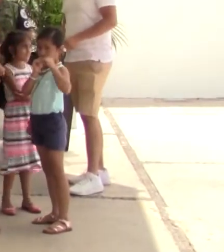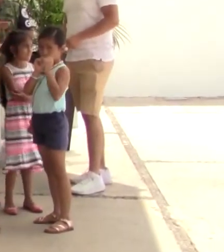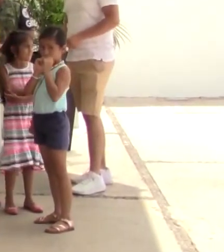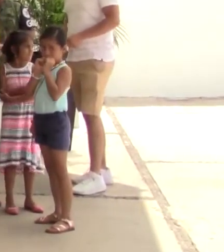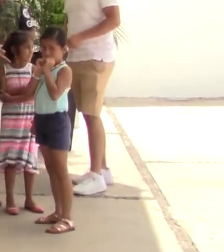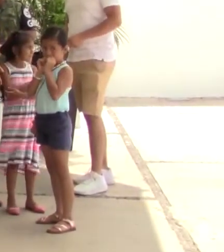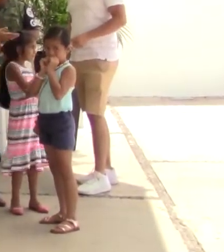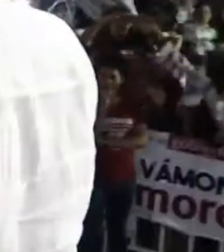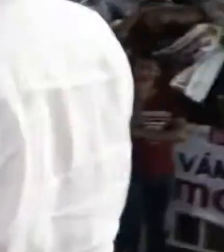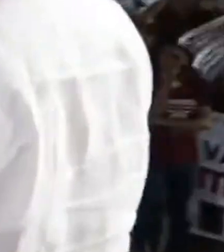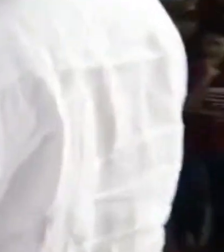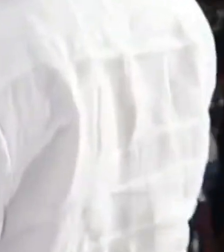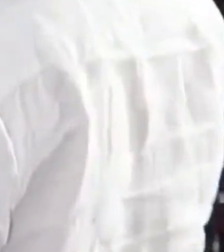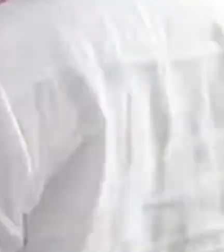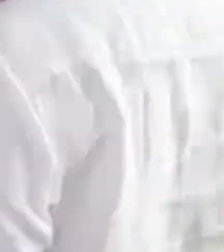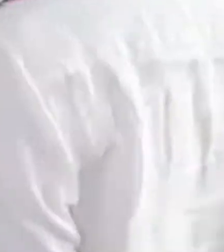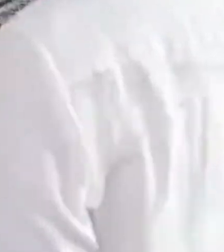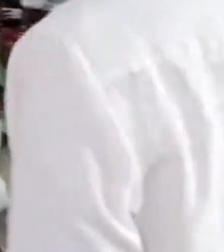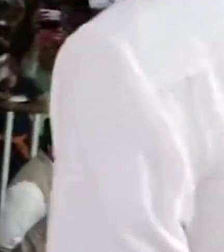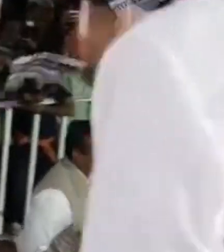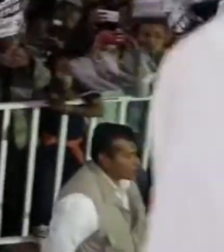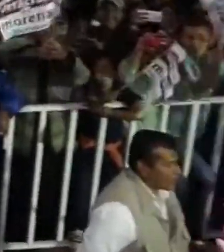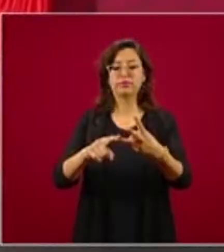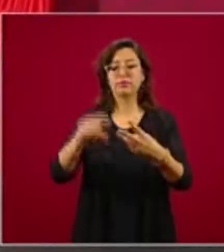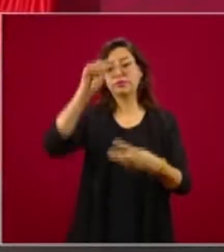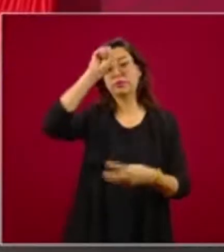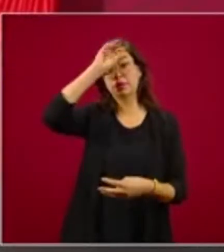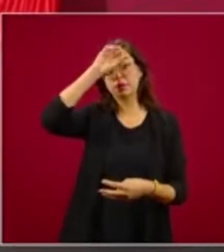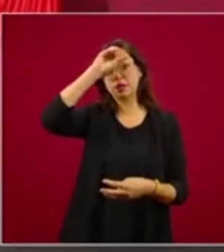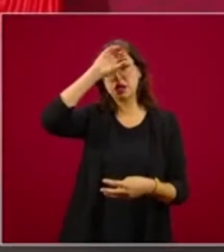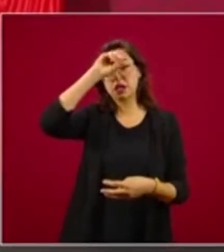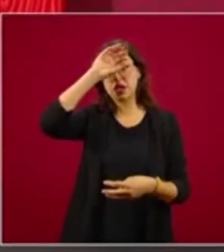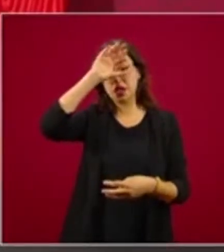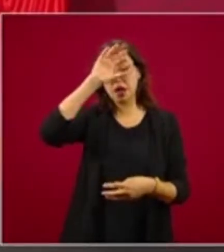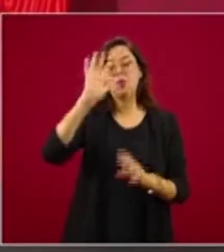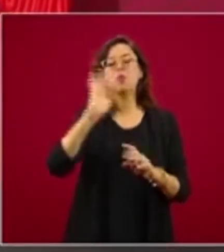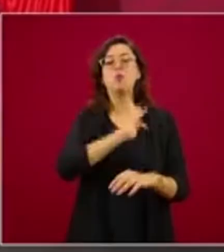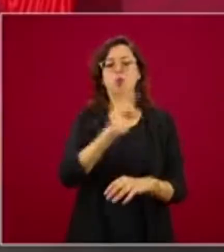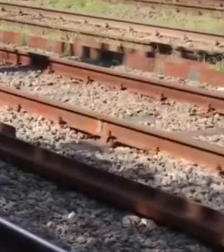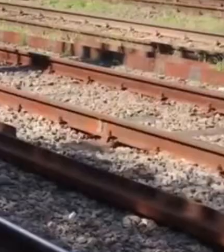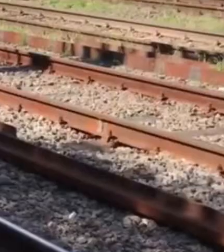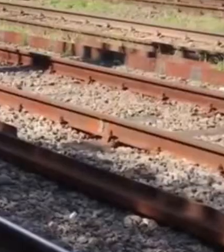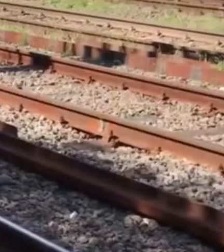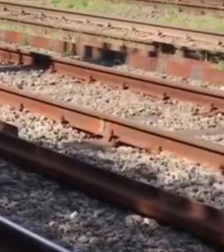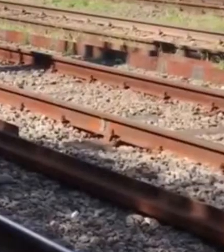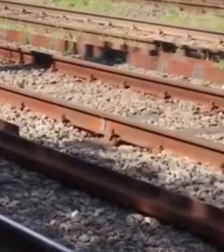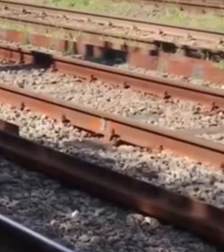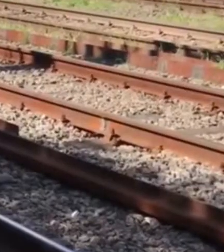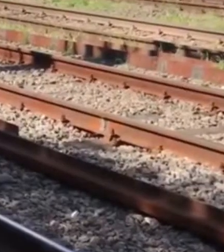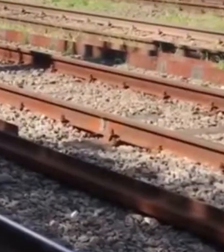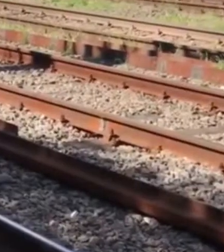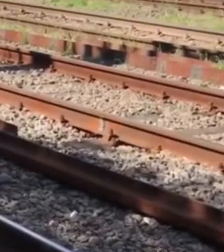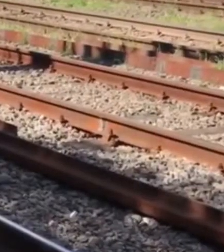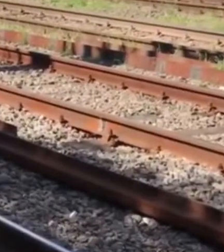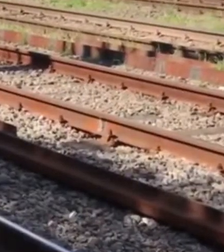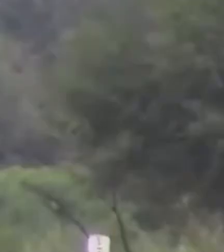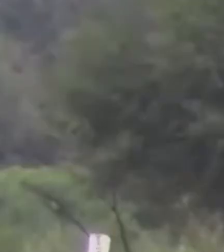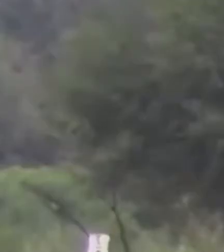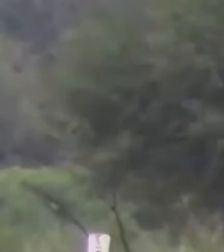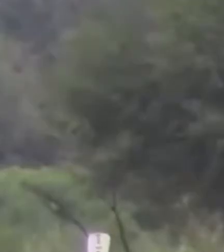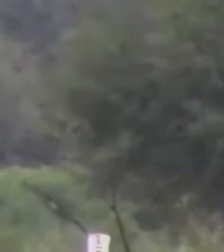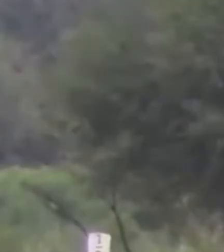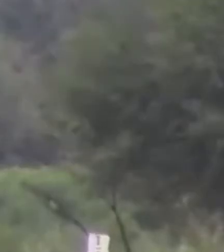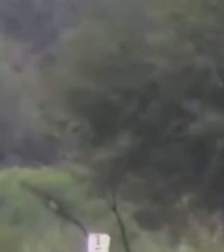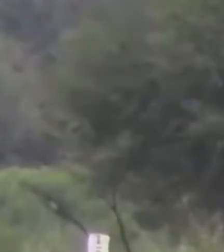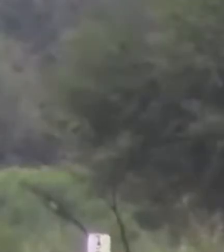Roo, Yucatán, Campeche, Chiapas, Tabasco y Veracruz, para dar banderazo a los megaproyectos del Tren Maya y una visita de supervisión